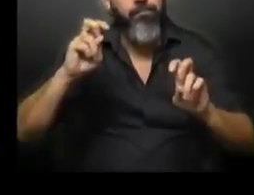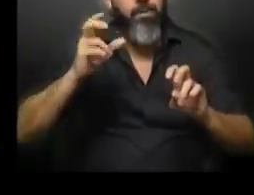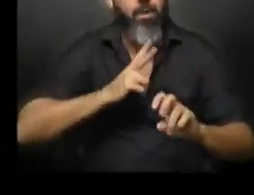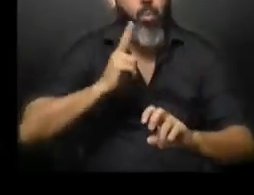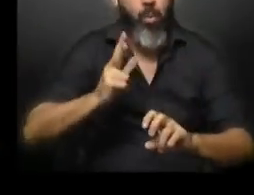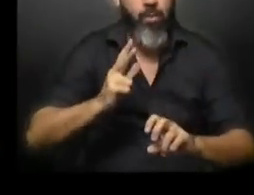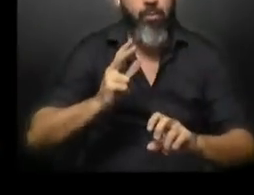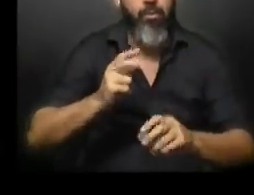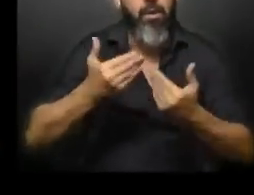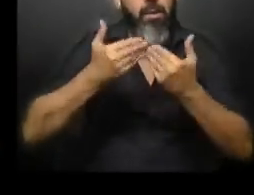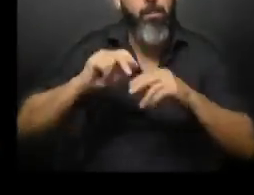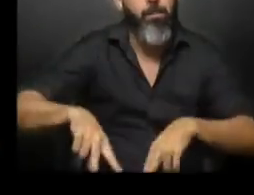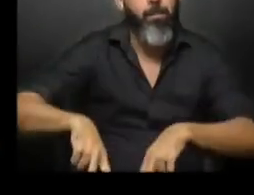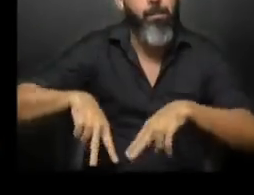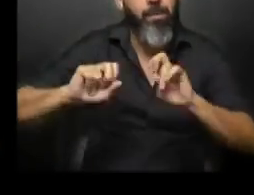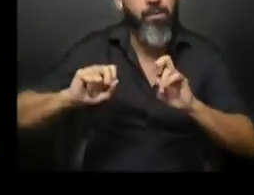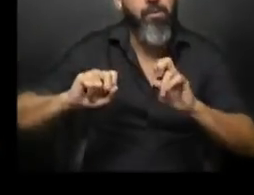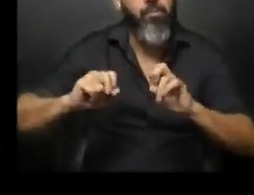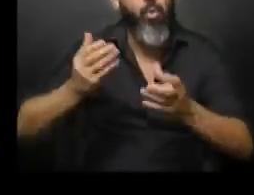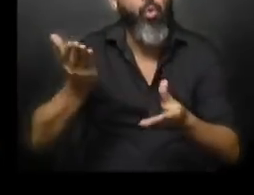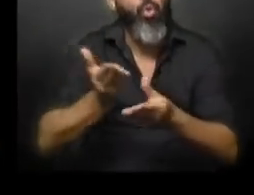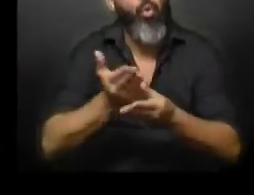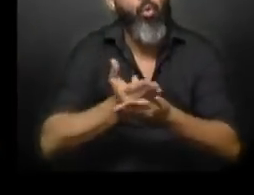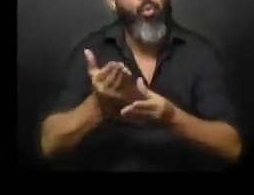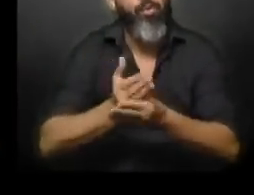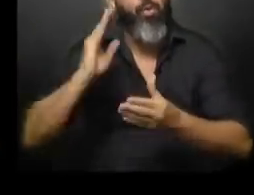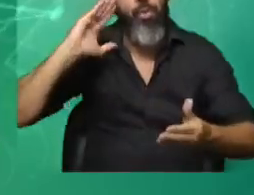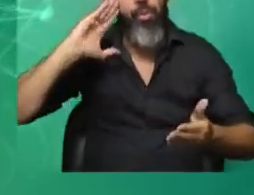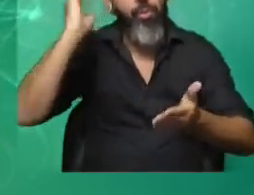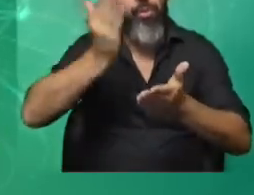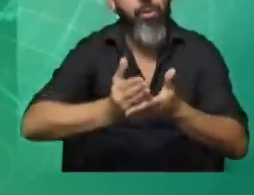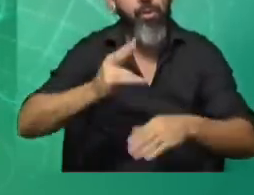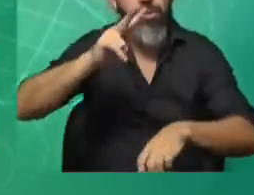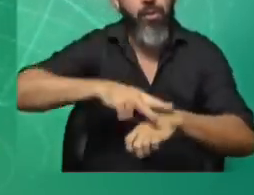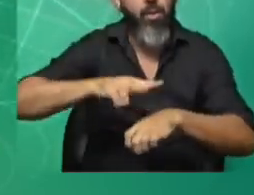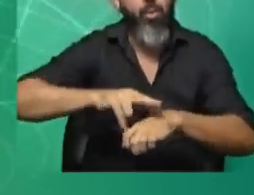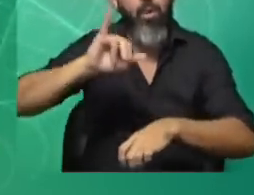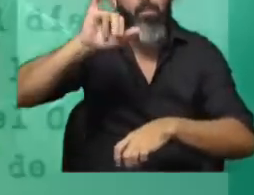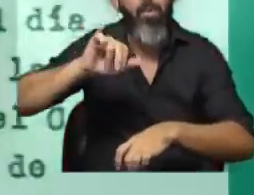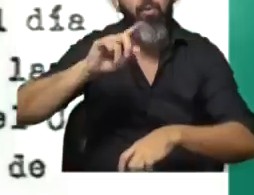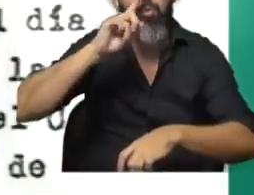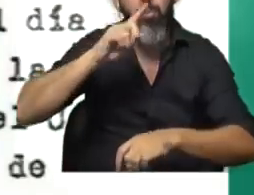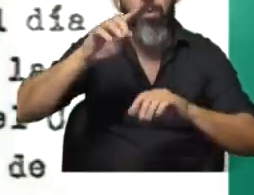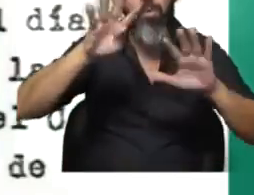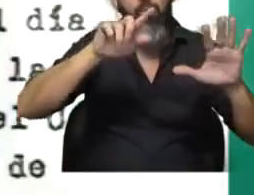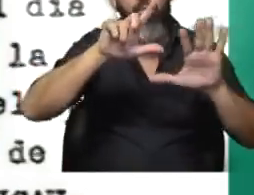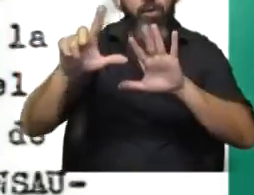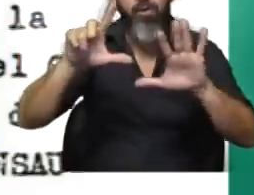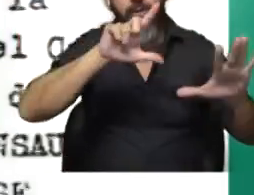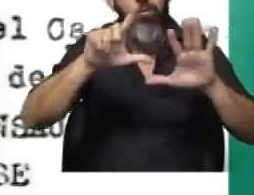Santana comenzó a investigar a partir de un documento de la dictadura paraguaya que en mayo de 1977